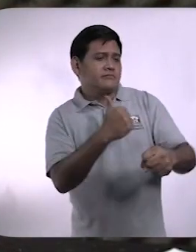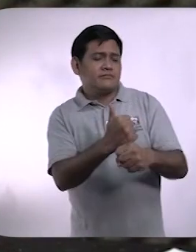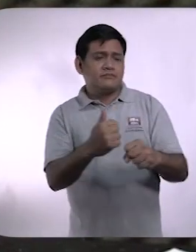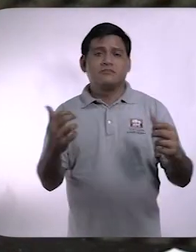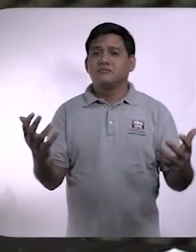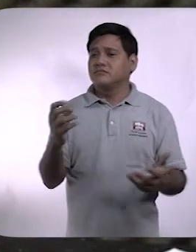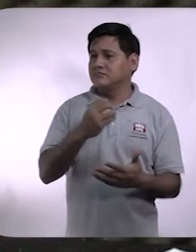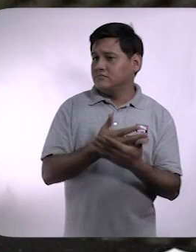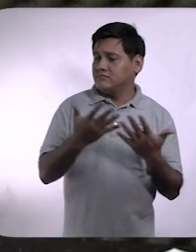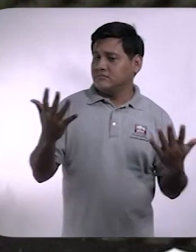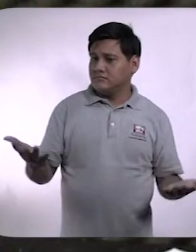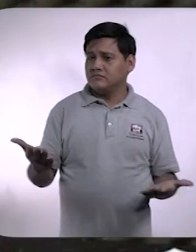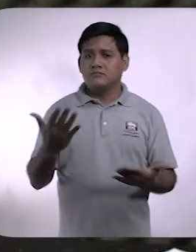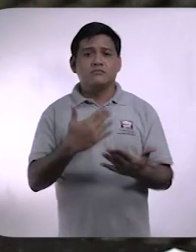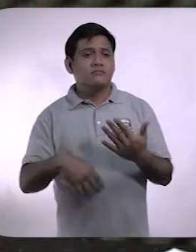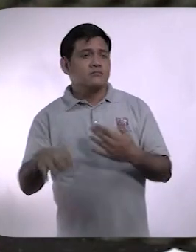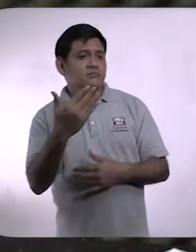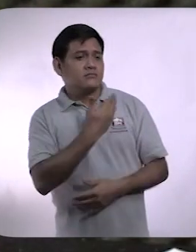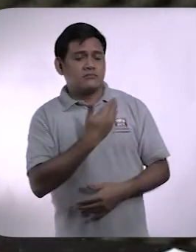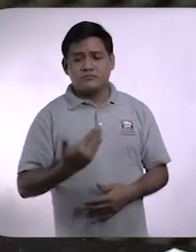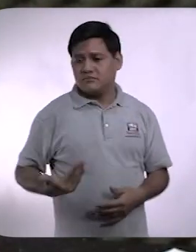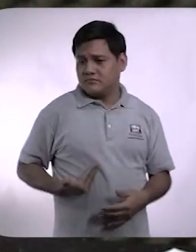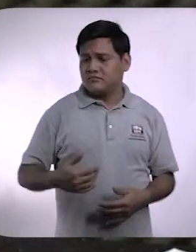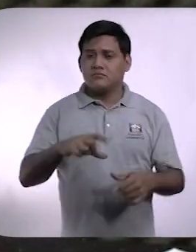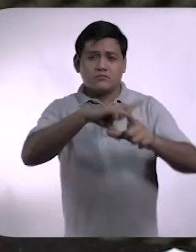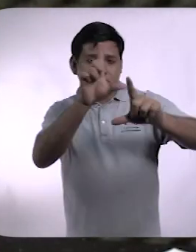obviamente para la elección presidencial me refiero,